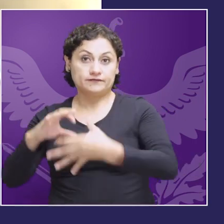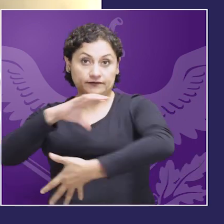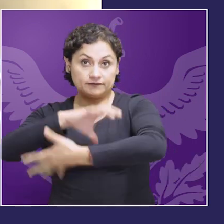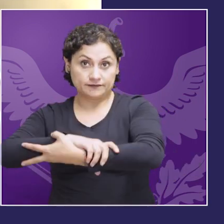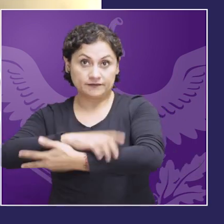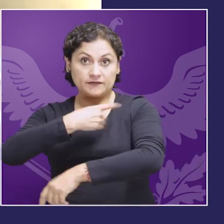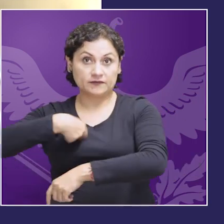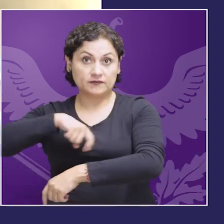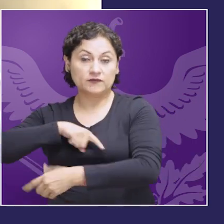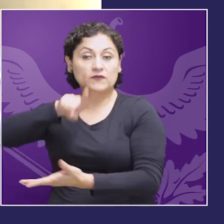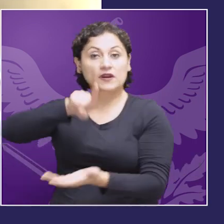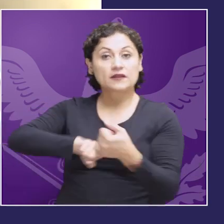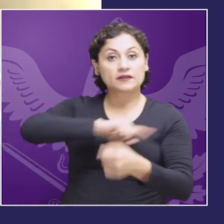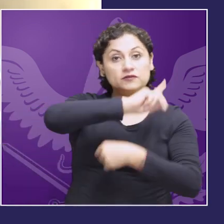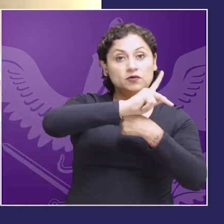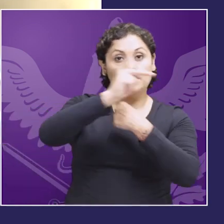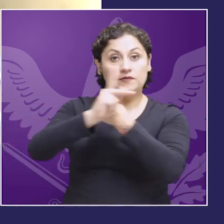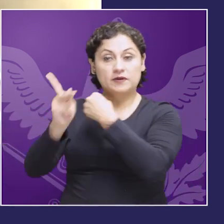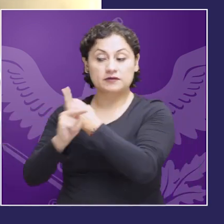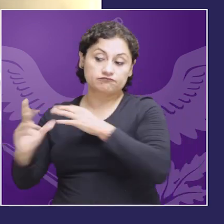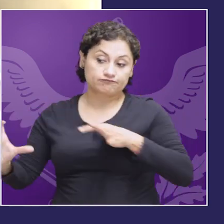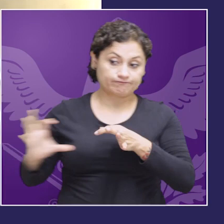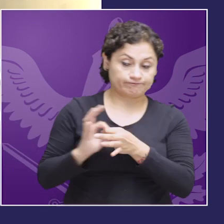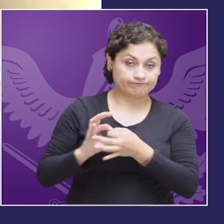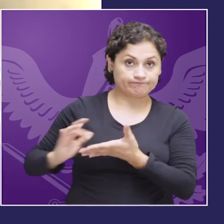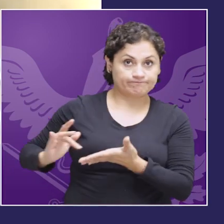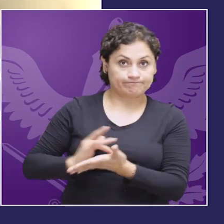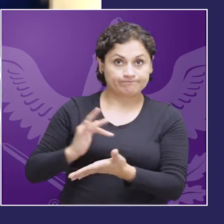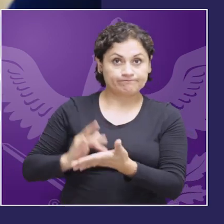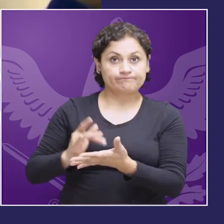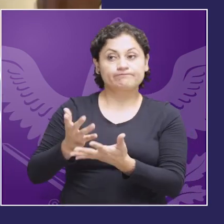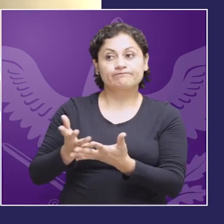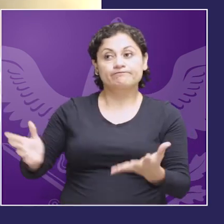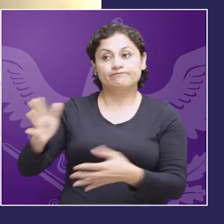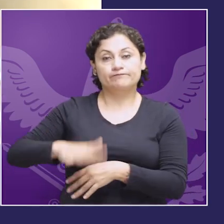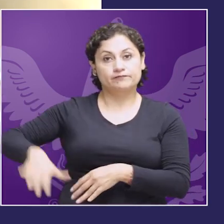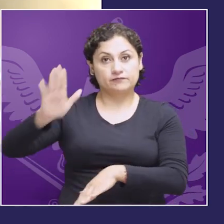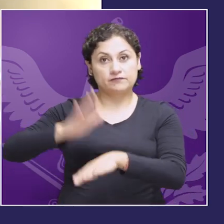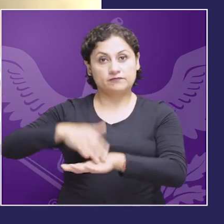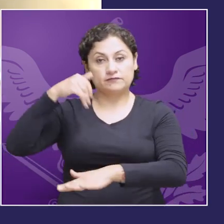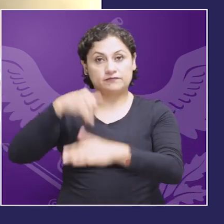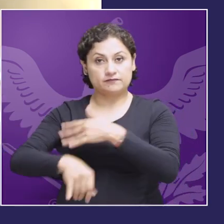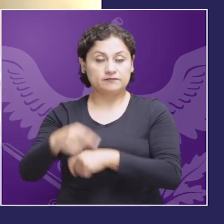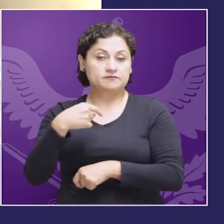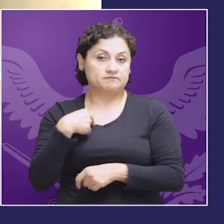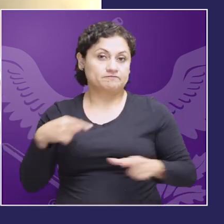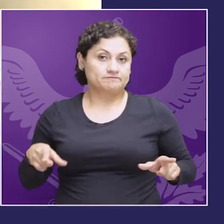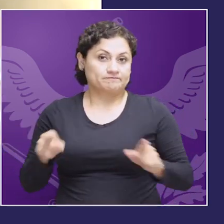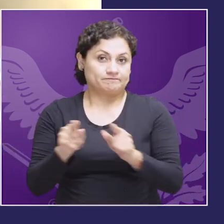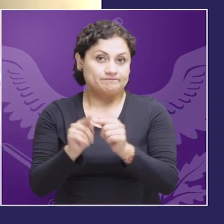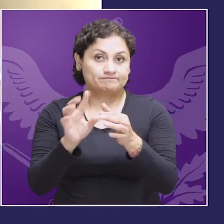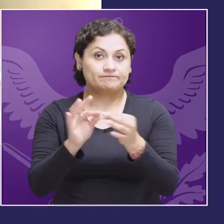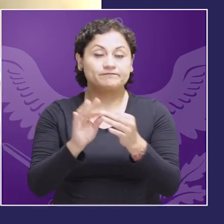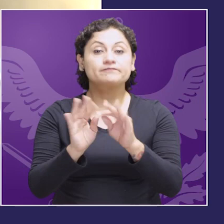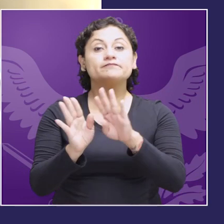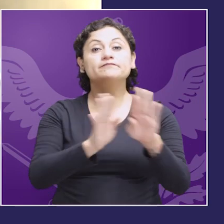sin las amarras que tenemos quienes trabajamos con el Estado, una mirada mucho más amplia de las cosas. Esto